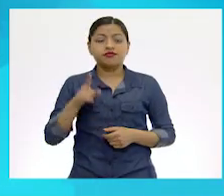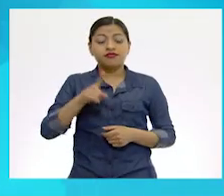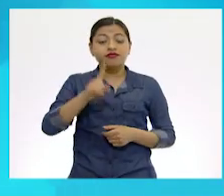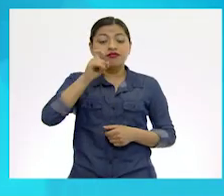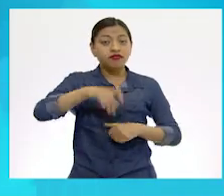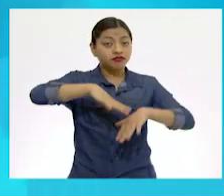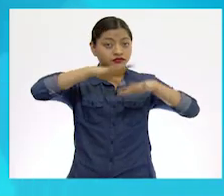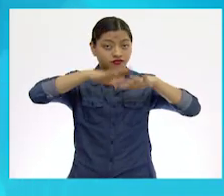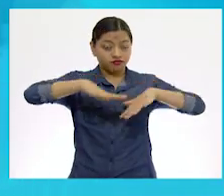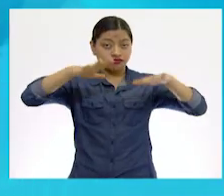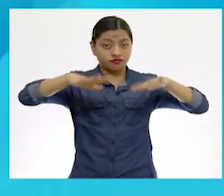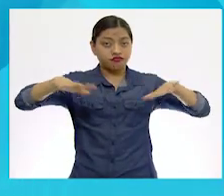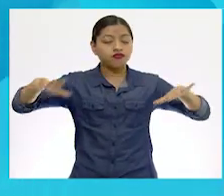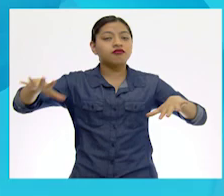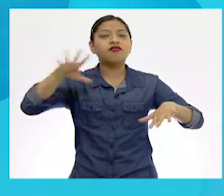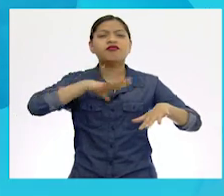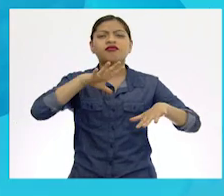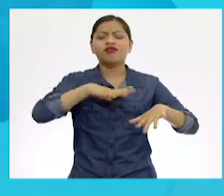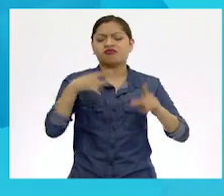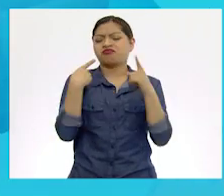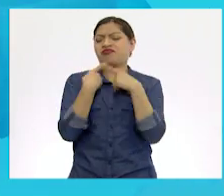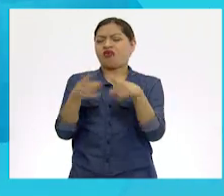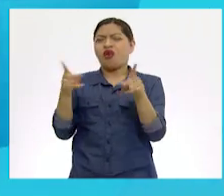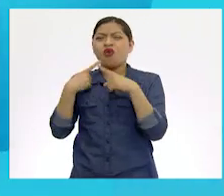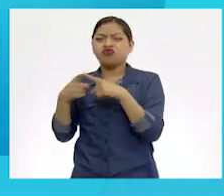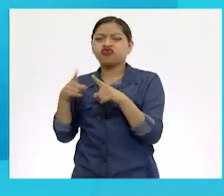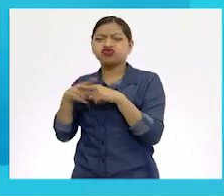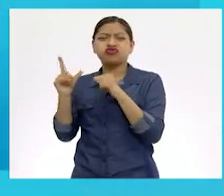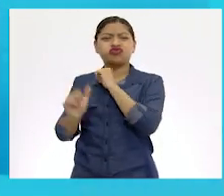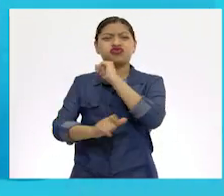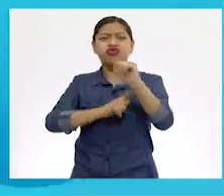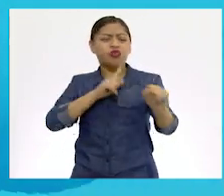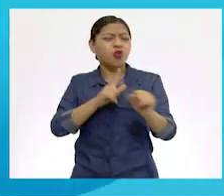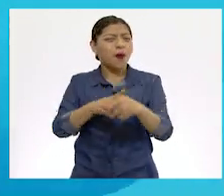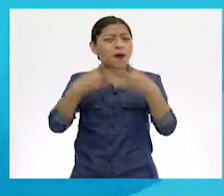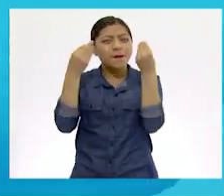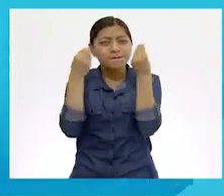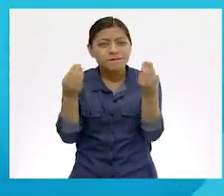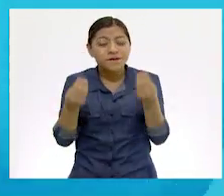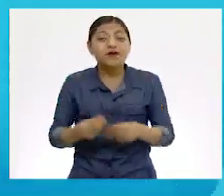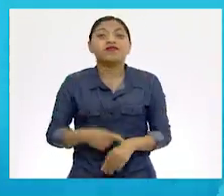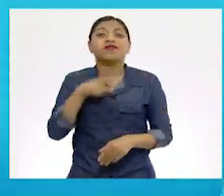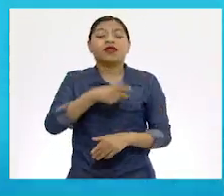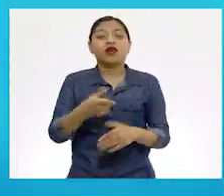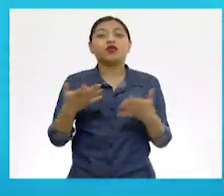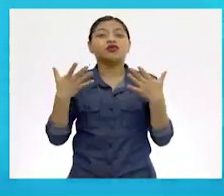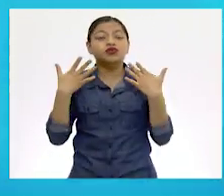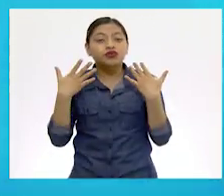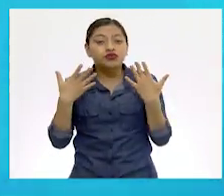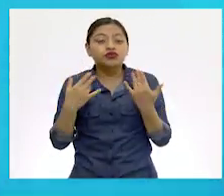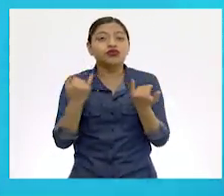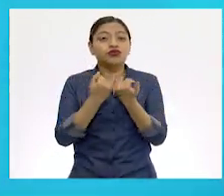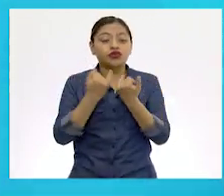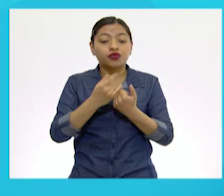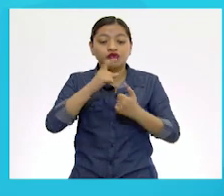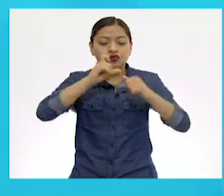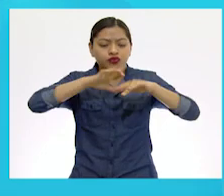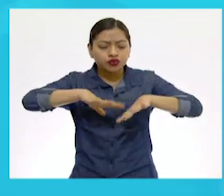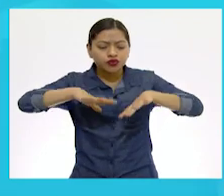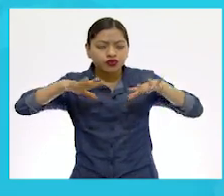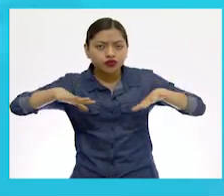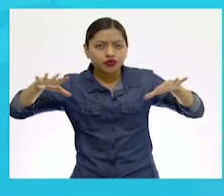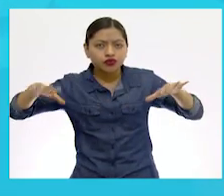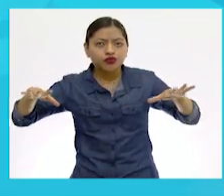Aguas existe una extraordinaria diversidad biológica gracias al clima cálido y las aguas cristalinas que permiten